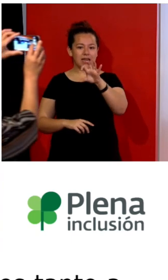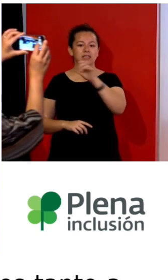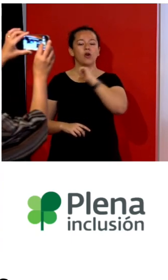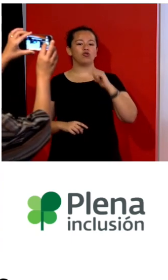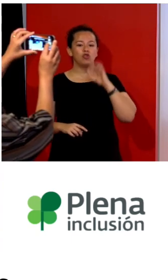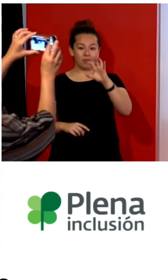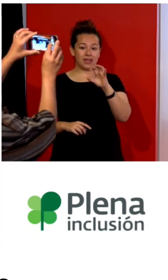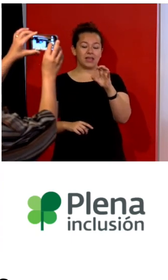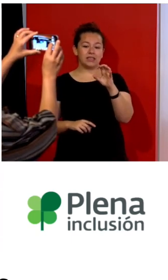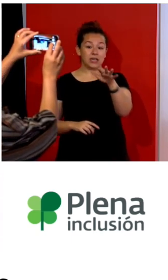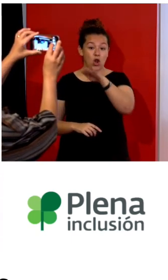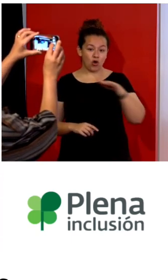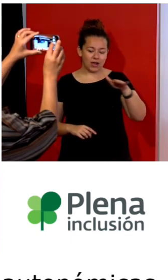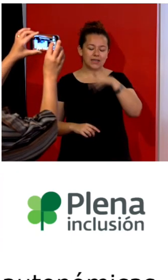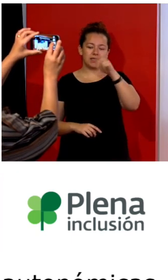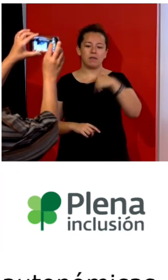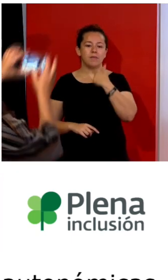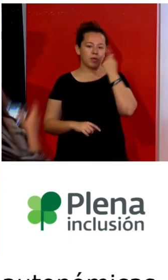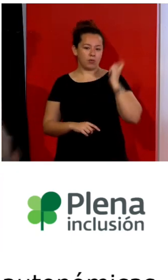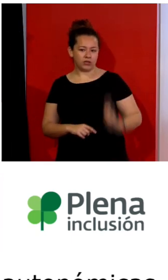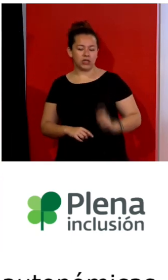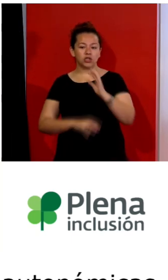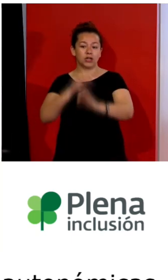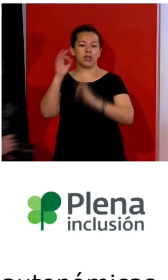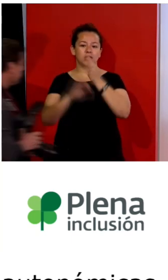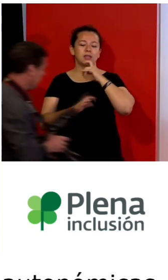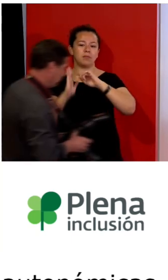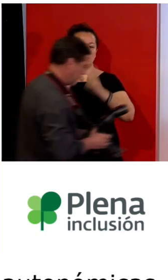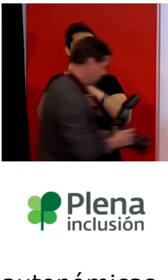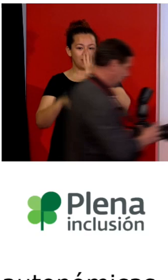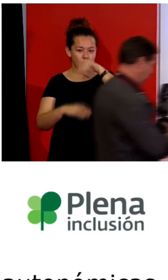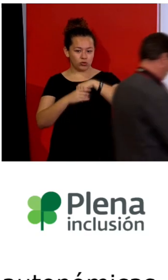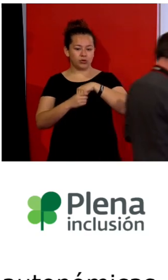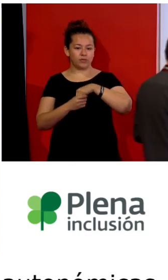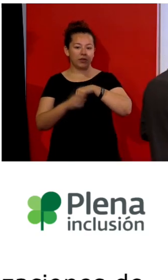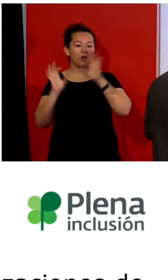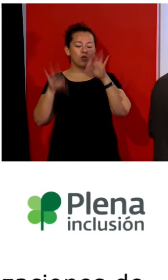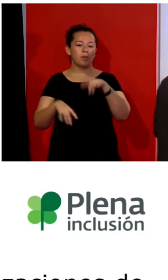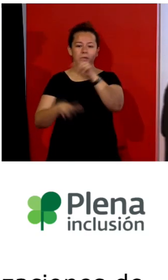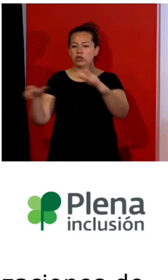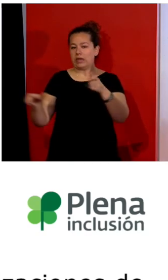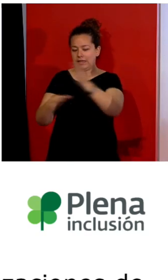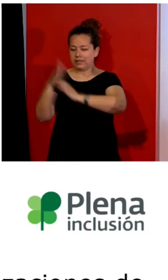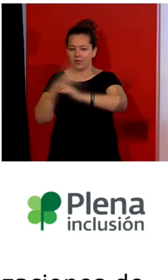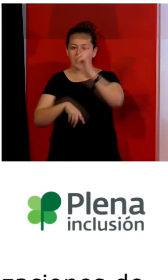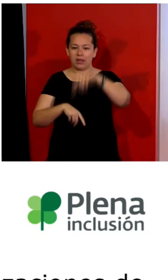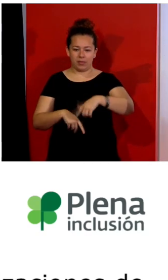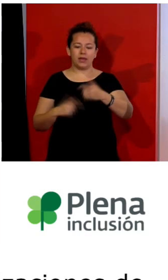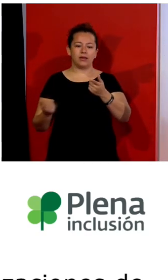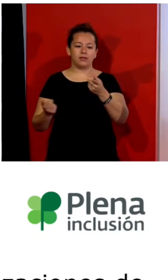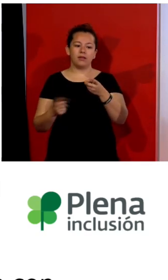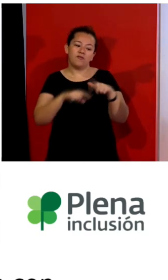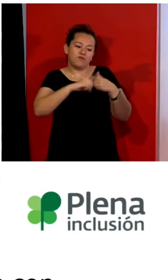y locales, a profesionales de las organizaciones de plena inclusión, así como a personas con discapacidad intelectual y a